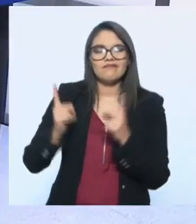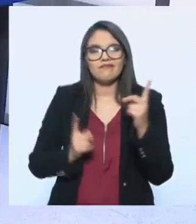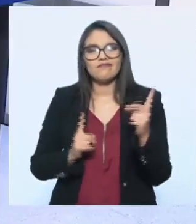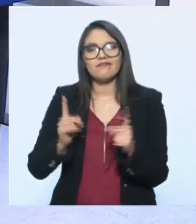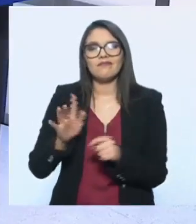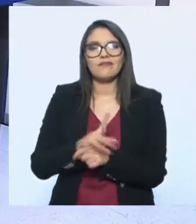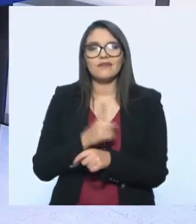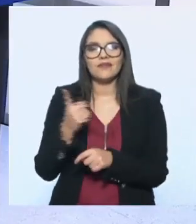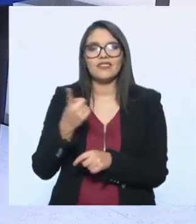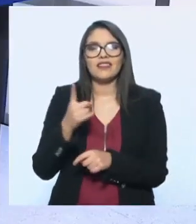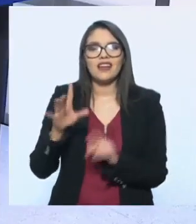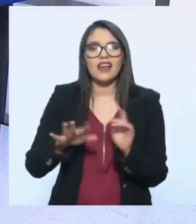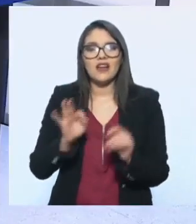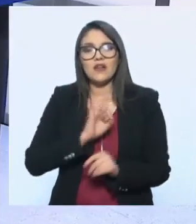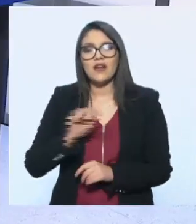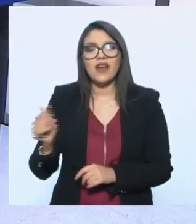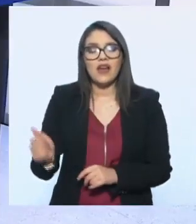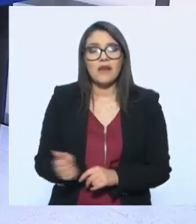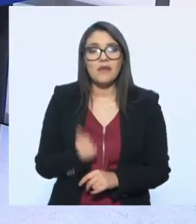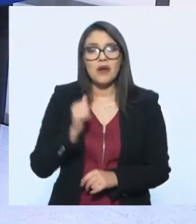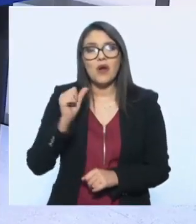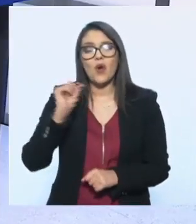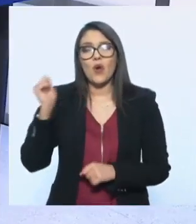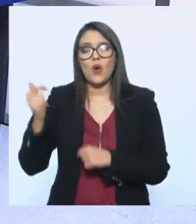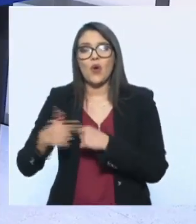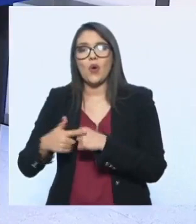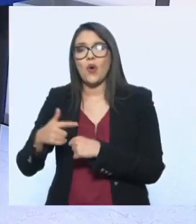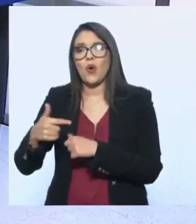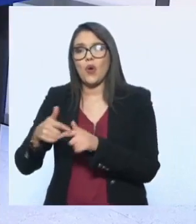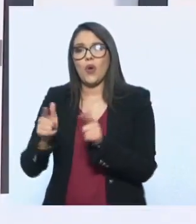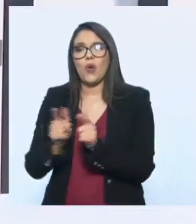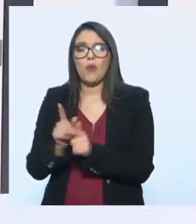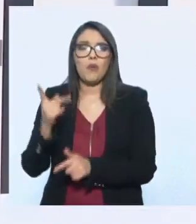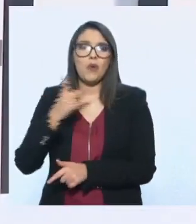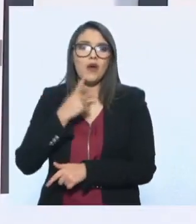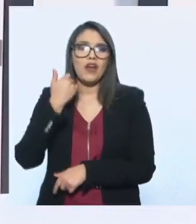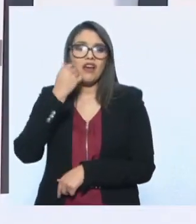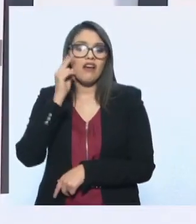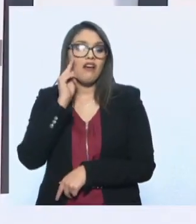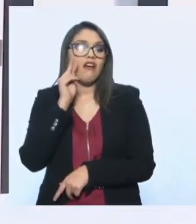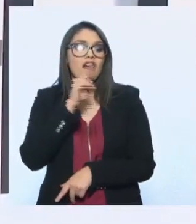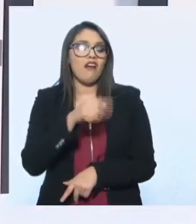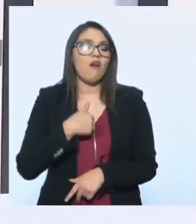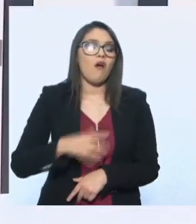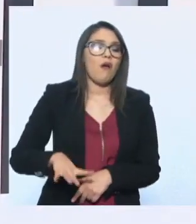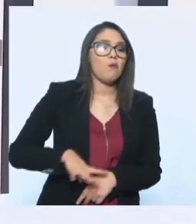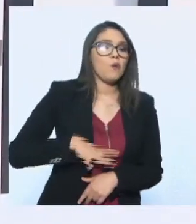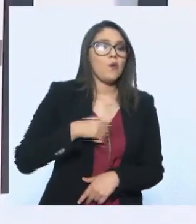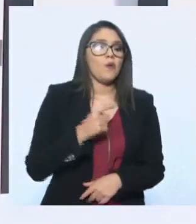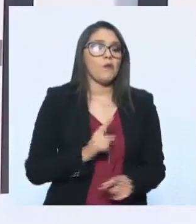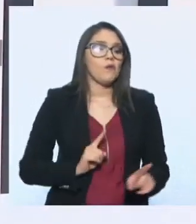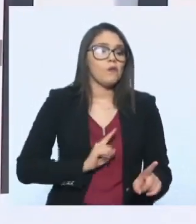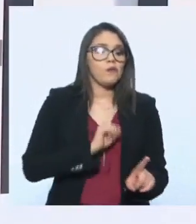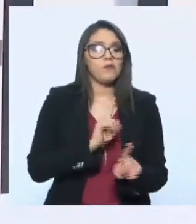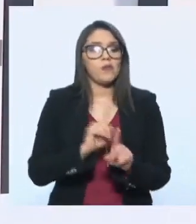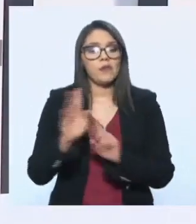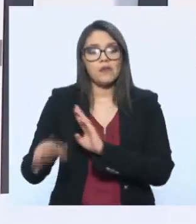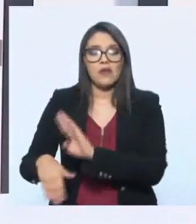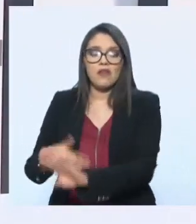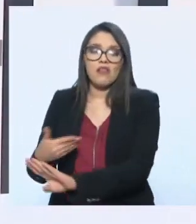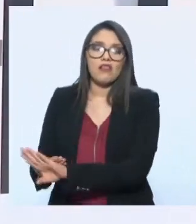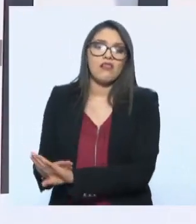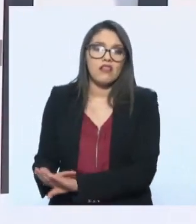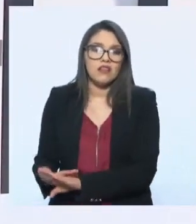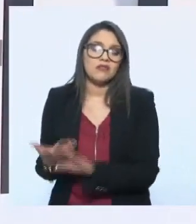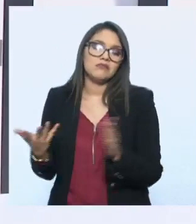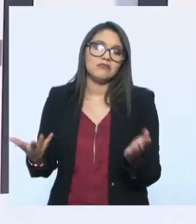algún aprovechado de algún partido político quisiera montarse en el caso para poder irse en contra